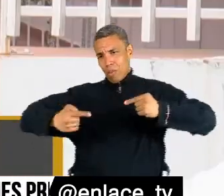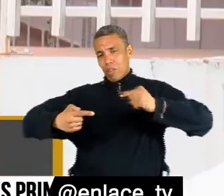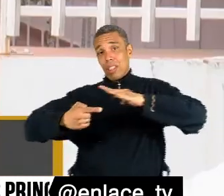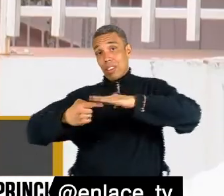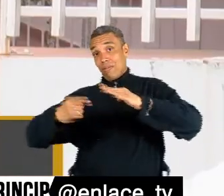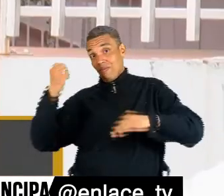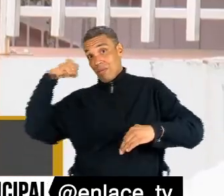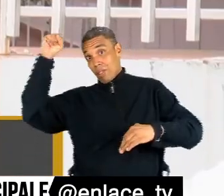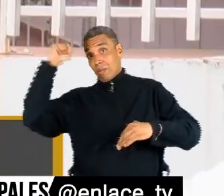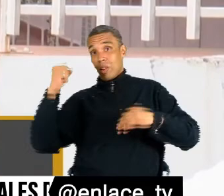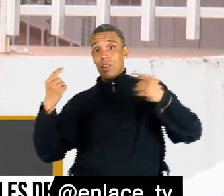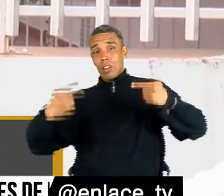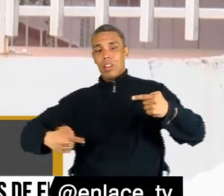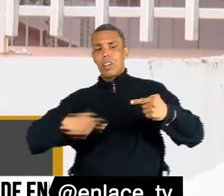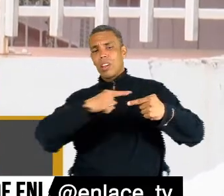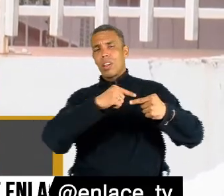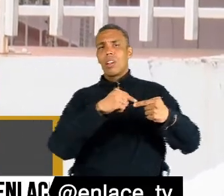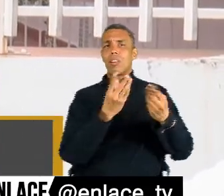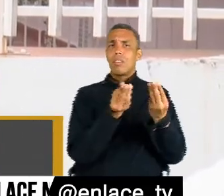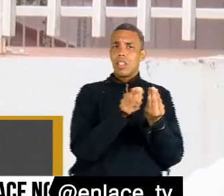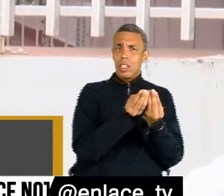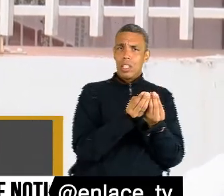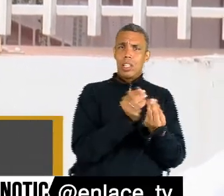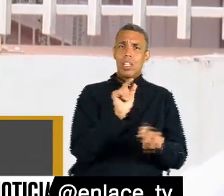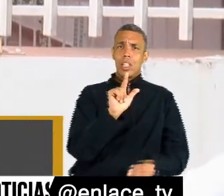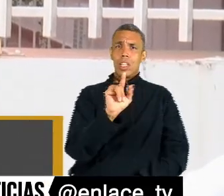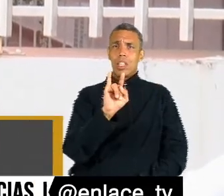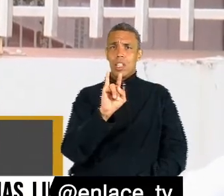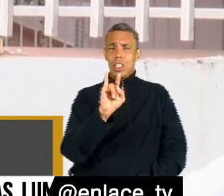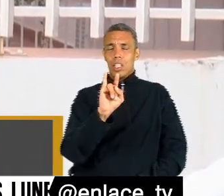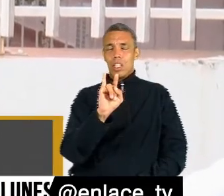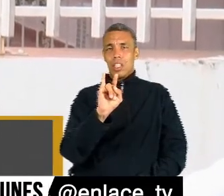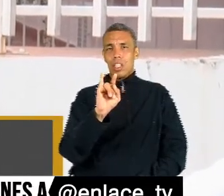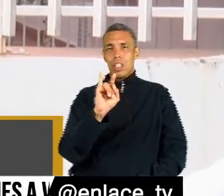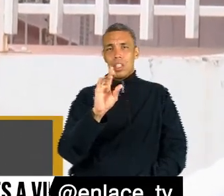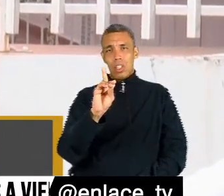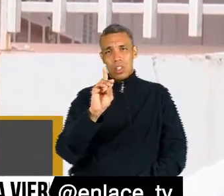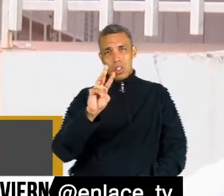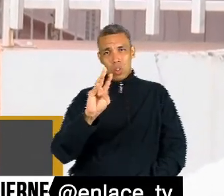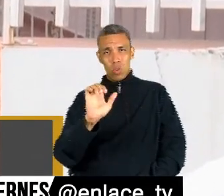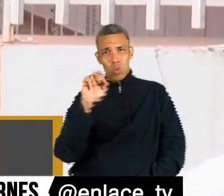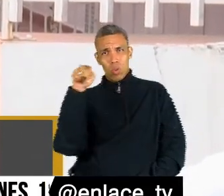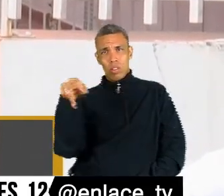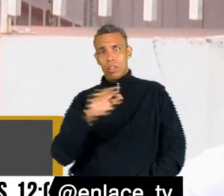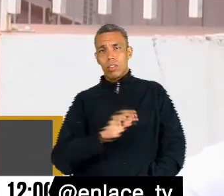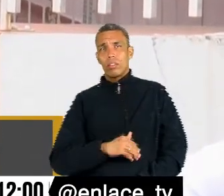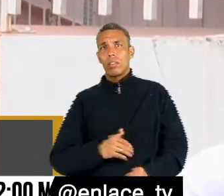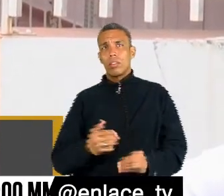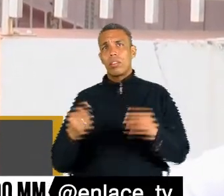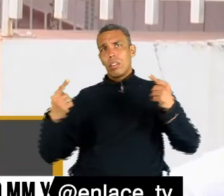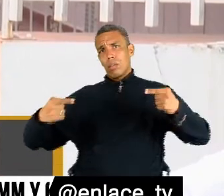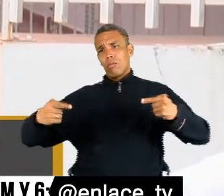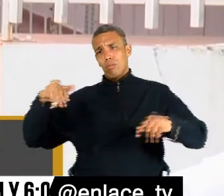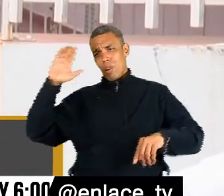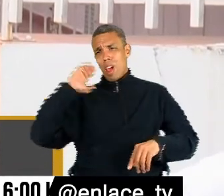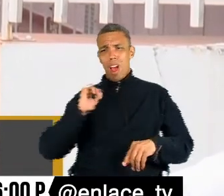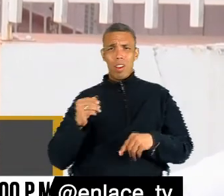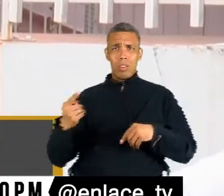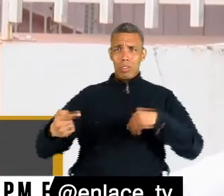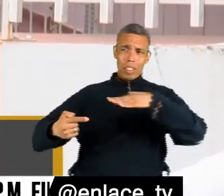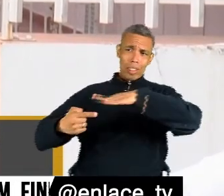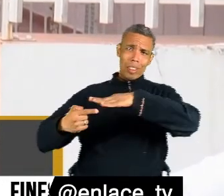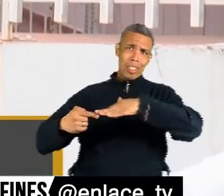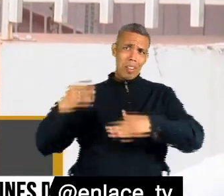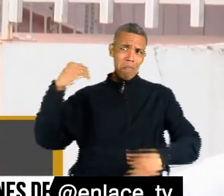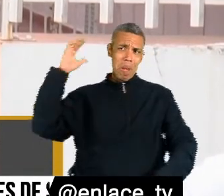unos resultados pues casi esperados, pero de todas maneras el equipo Real Sociedad fue superior al combo de Ludwin y así Real Sociedad